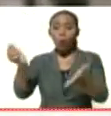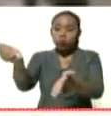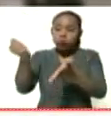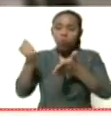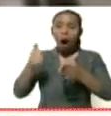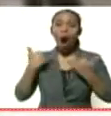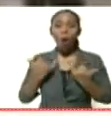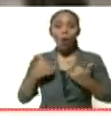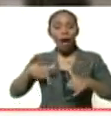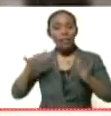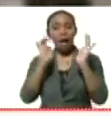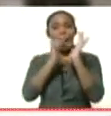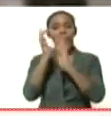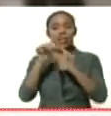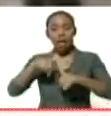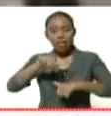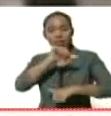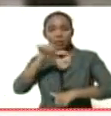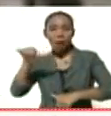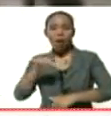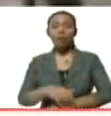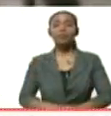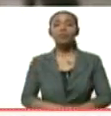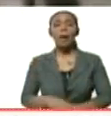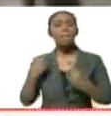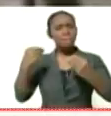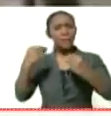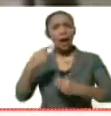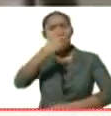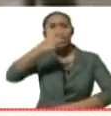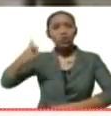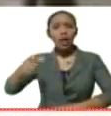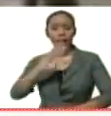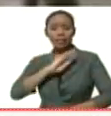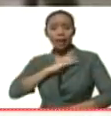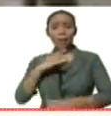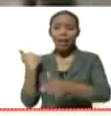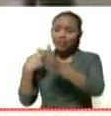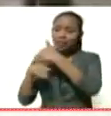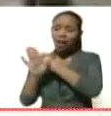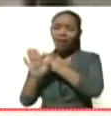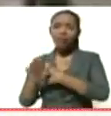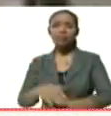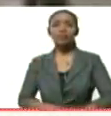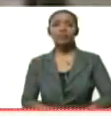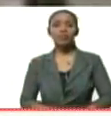de abril, de esta semana, para que la gente tenga para salir